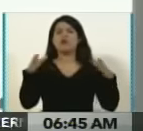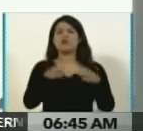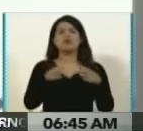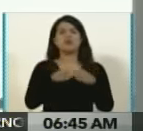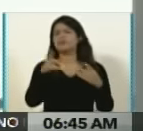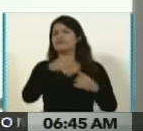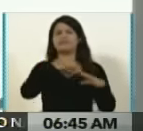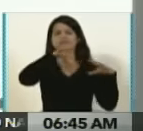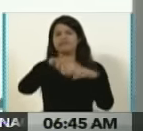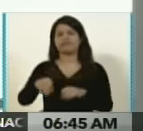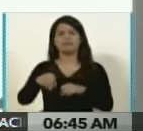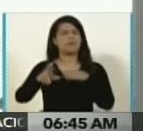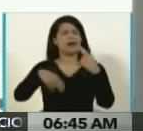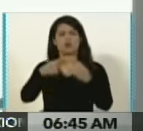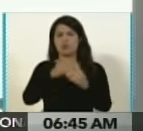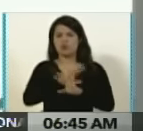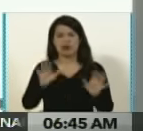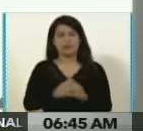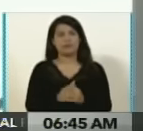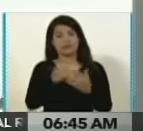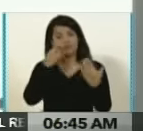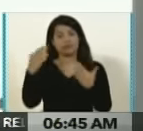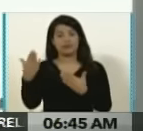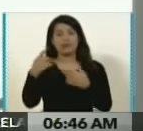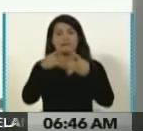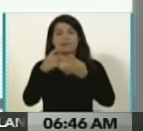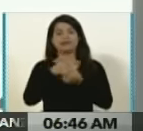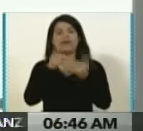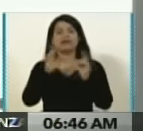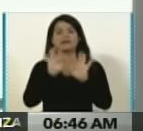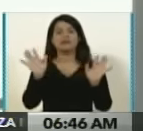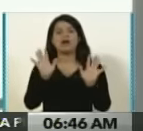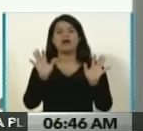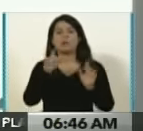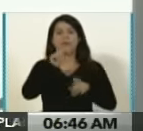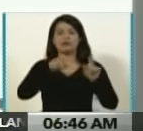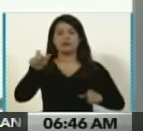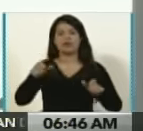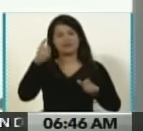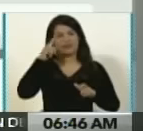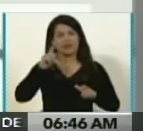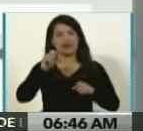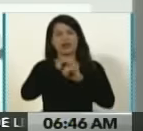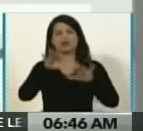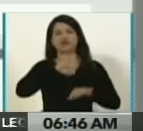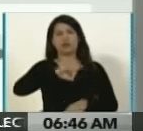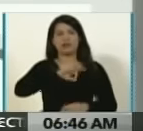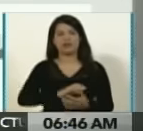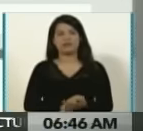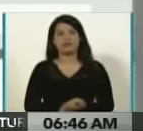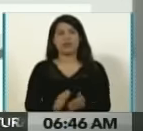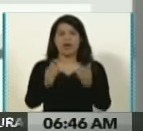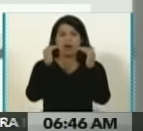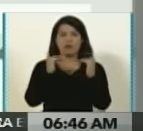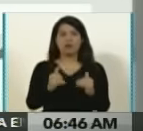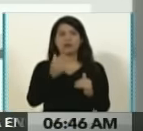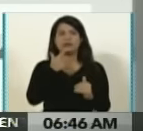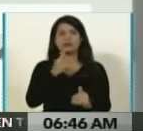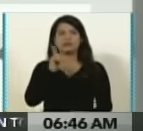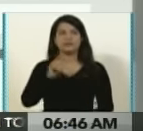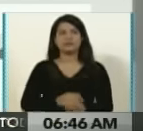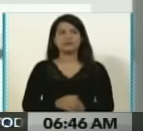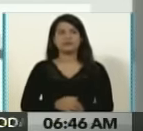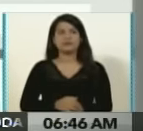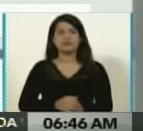no volverá nunca más. Bastante claro el mensaje de los ciudadanos a través de las redes sociales. Avanzamos. Emerix Urbaneja